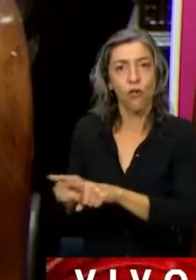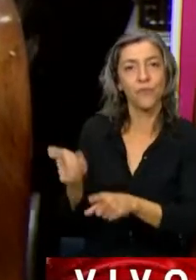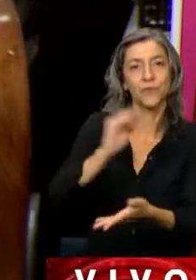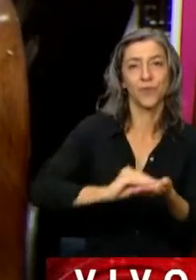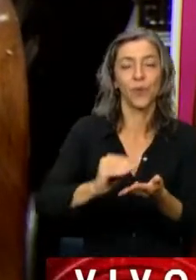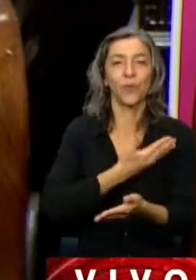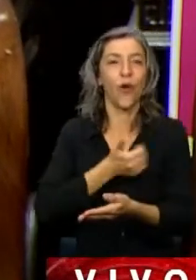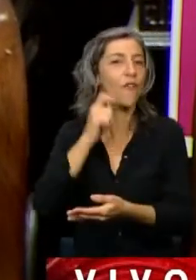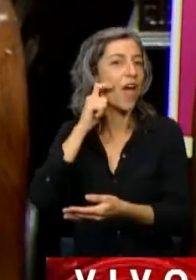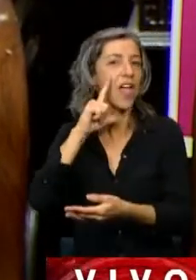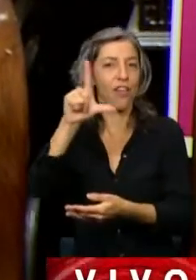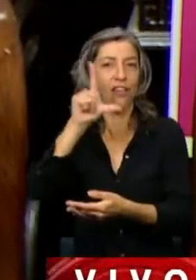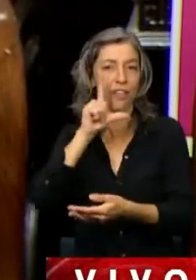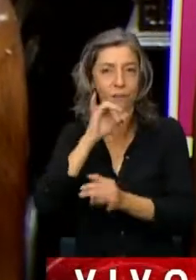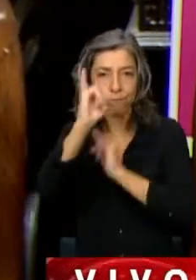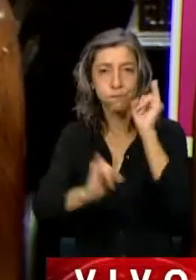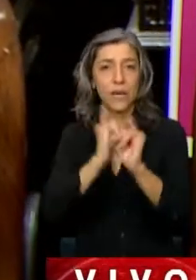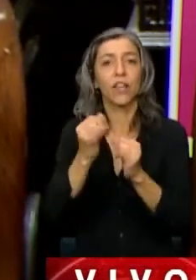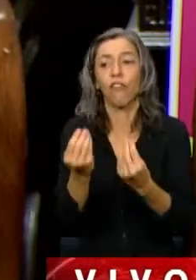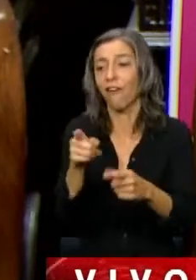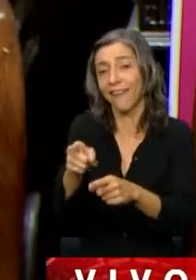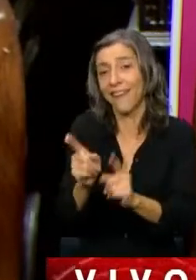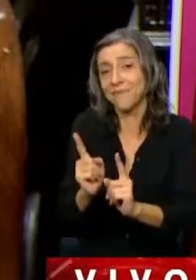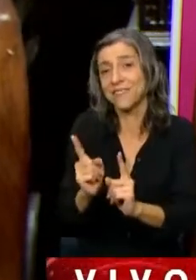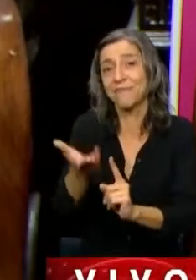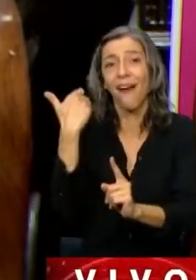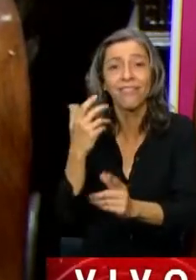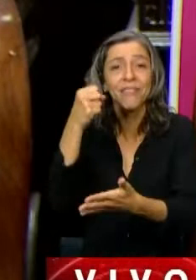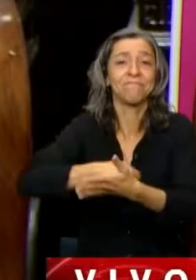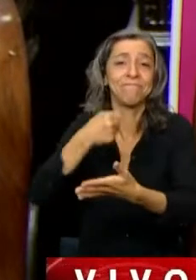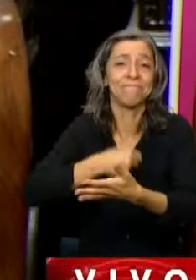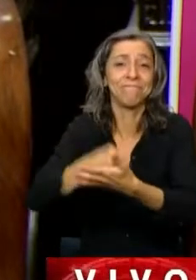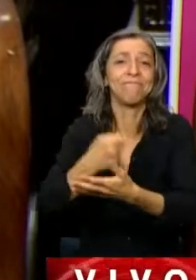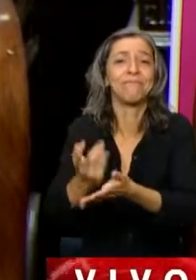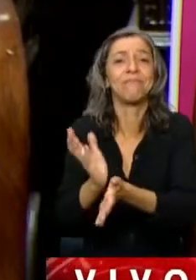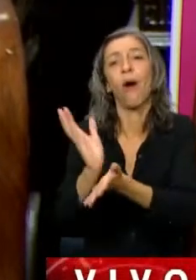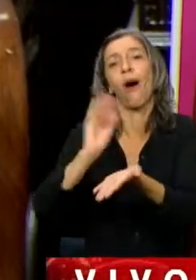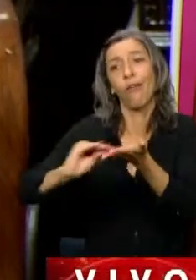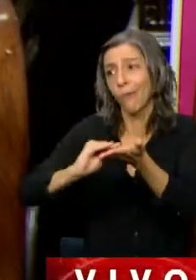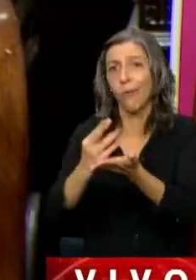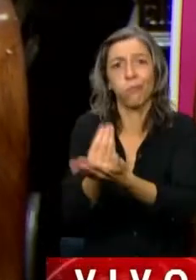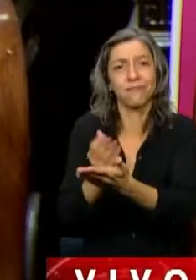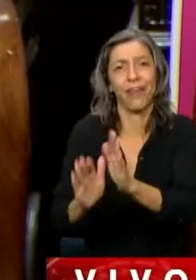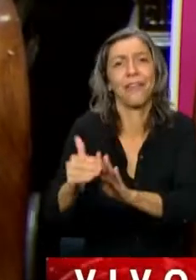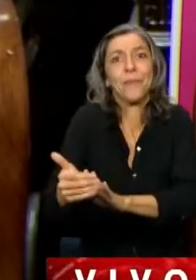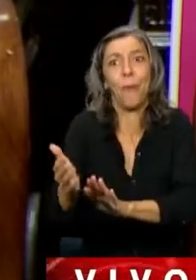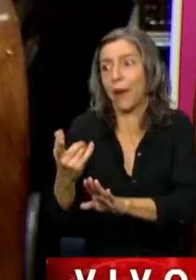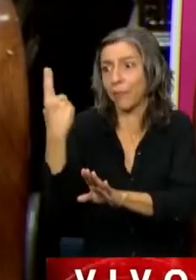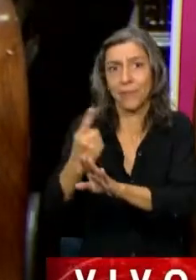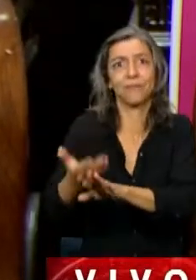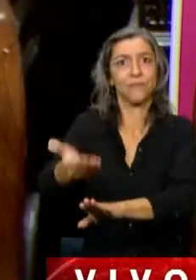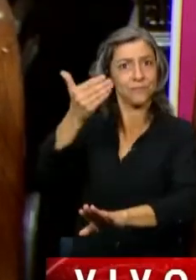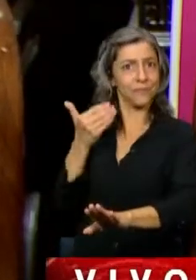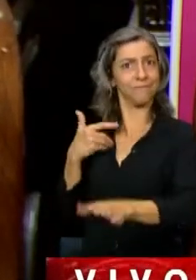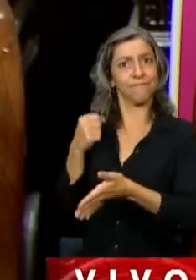que funcionarios son militantes. Militantes que viven o que